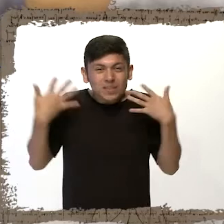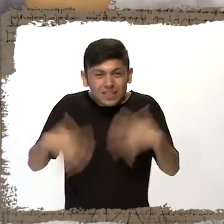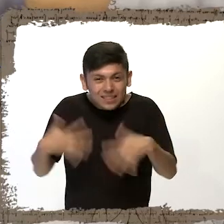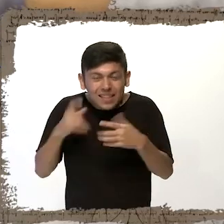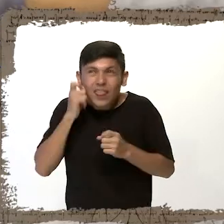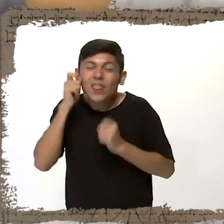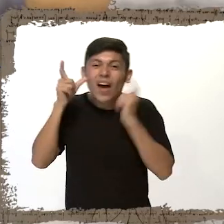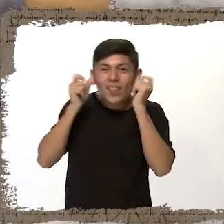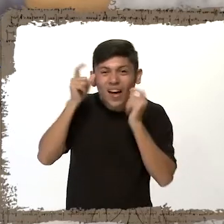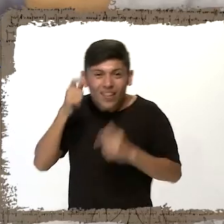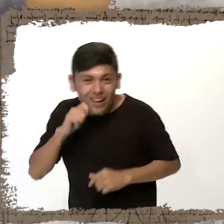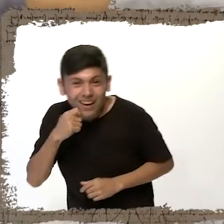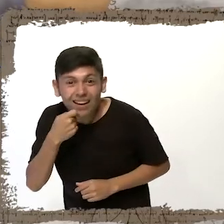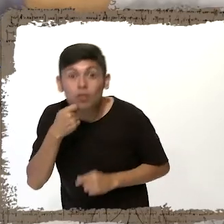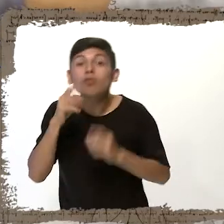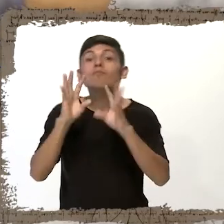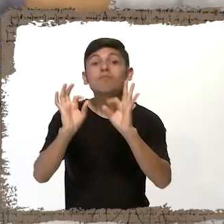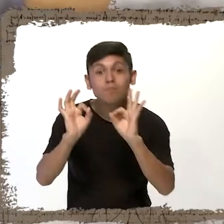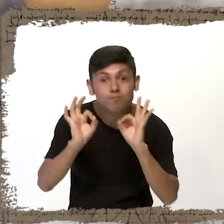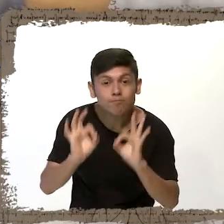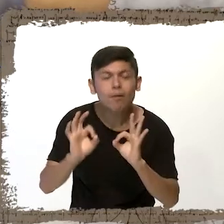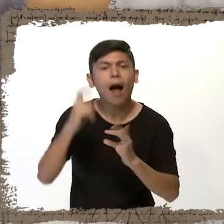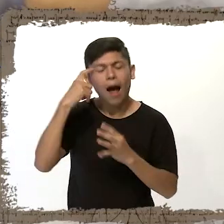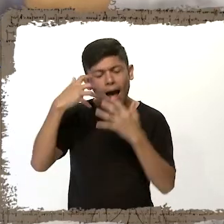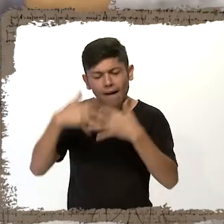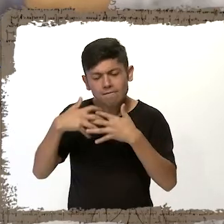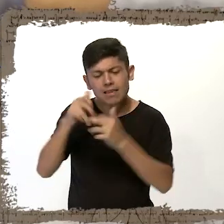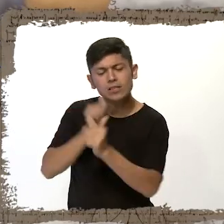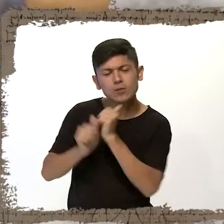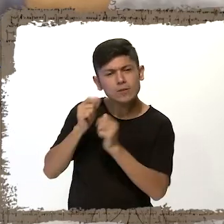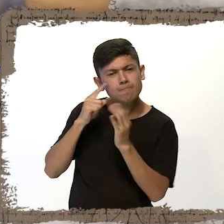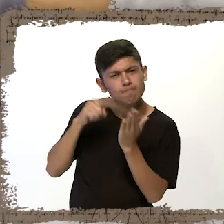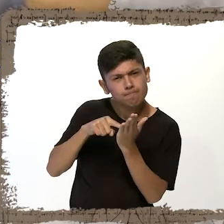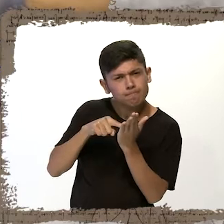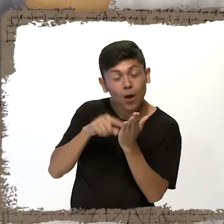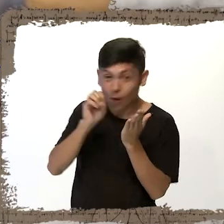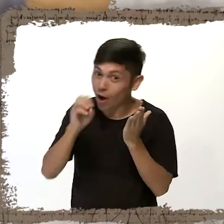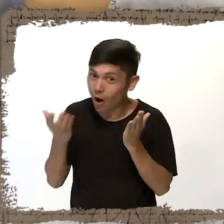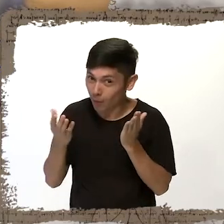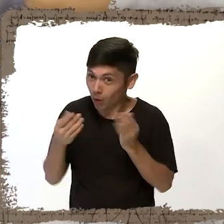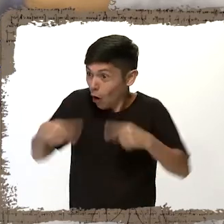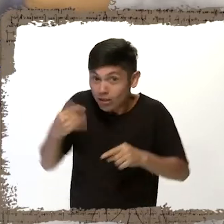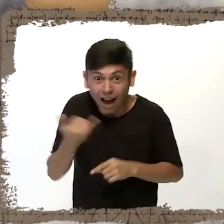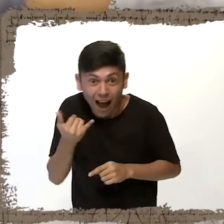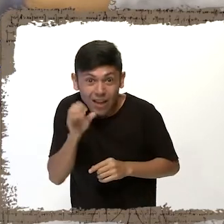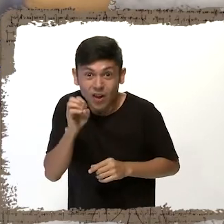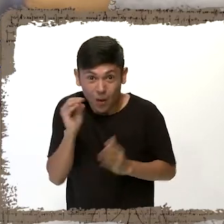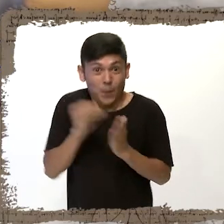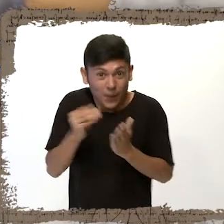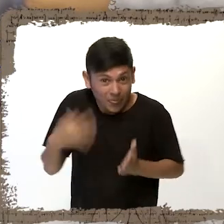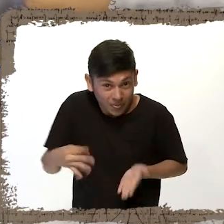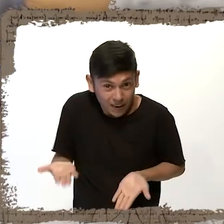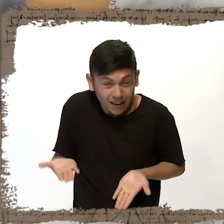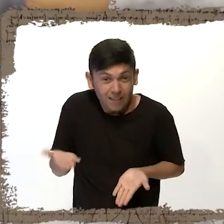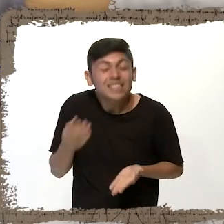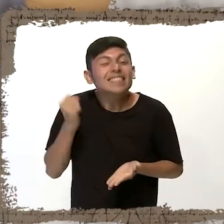y muchas ideas. Después con todo eso, pensás una historia y le pones un nombre, porque todas las cosas tienen